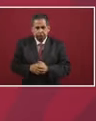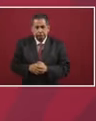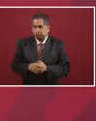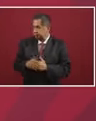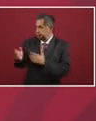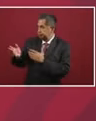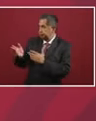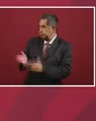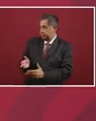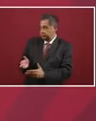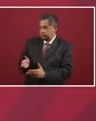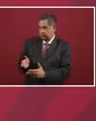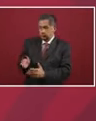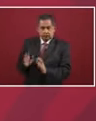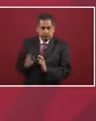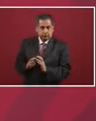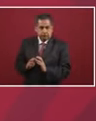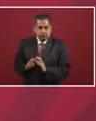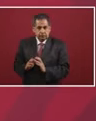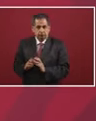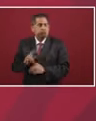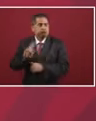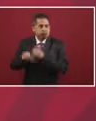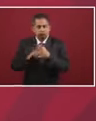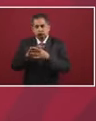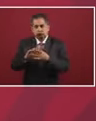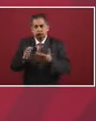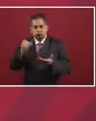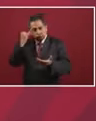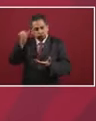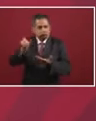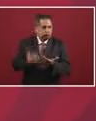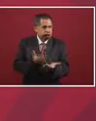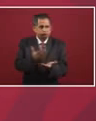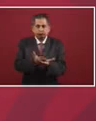se expuso, se van a hacer planteamientos